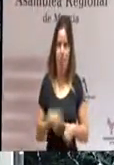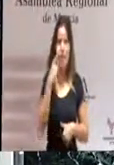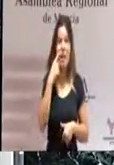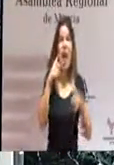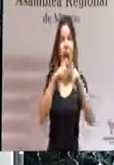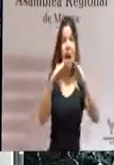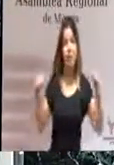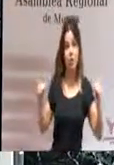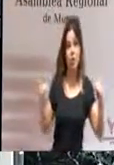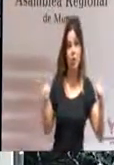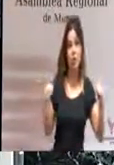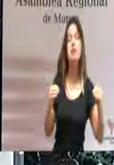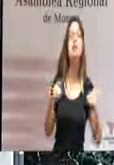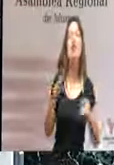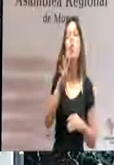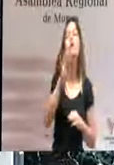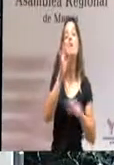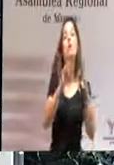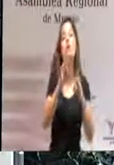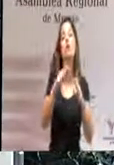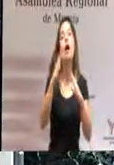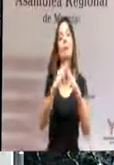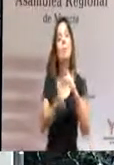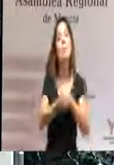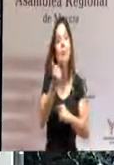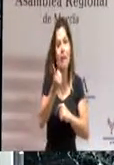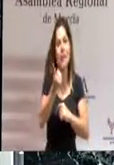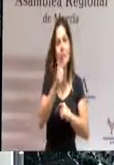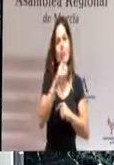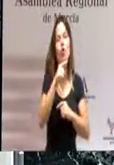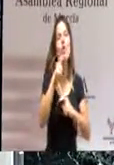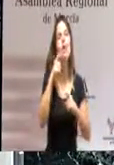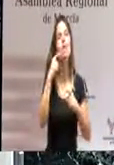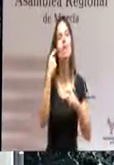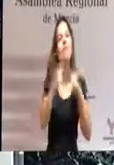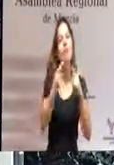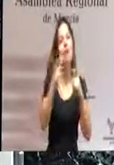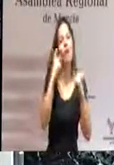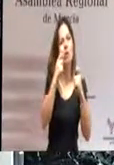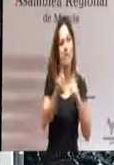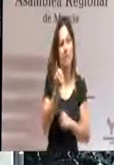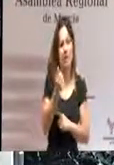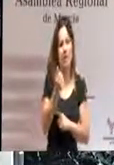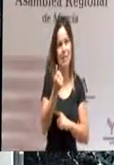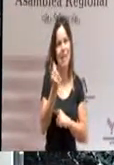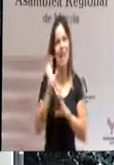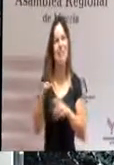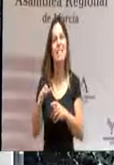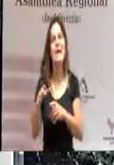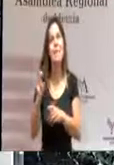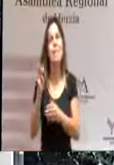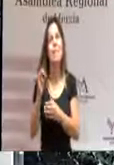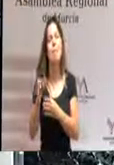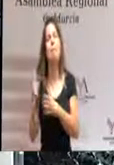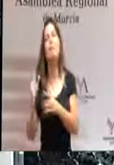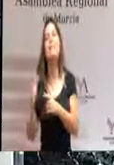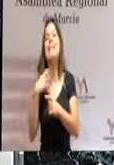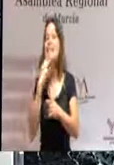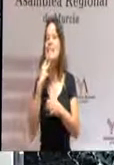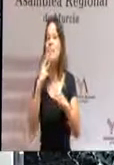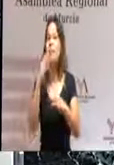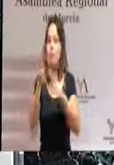hay un 4% más de hogares con familias con dificultades. En Castilla-La Mancha, casi un 3% más. Y